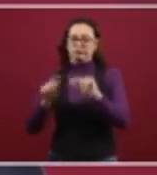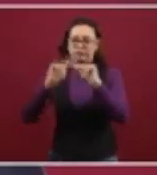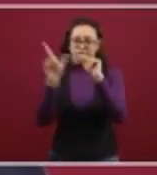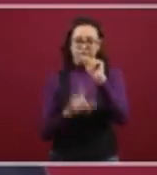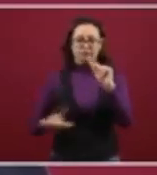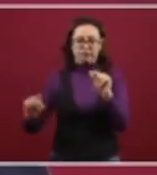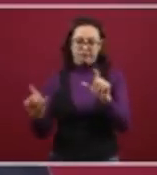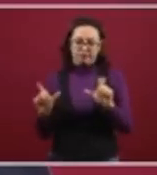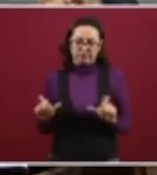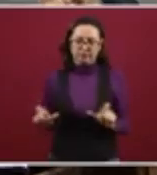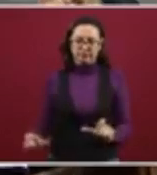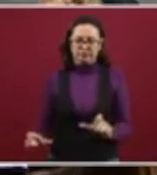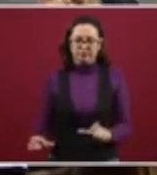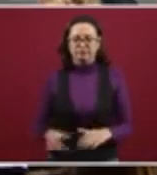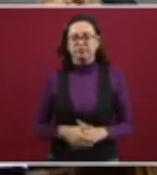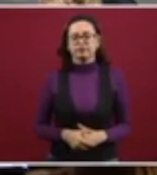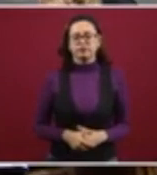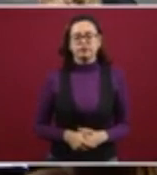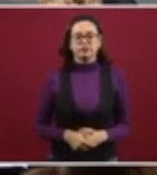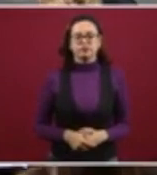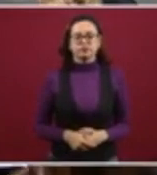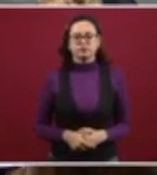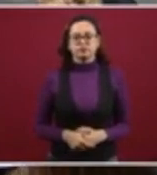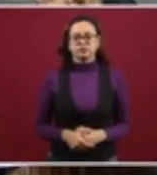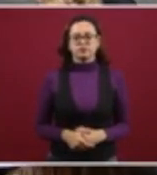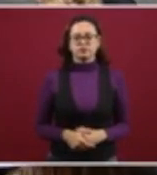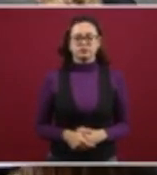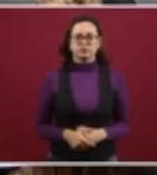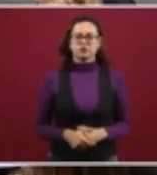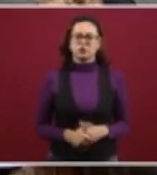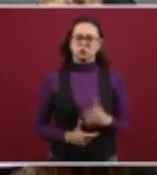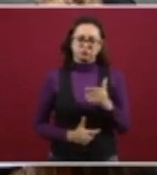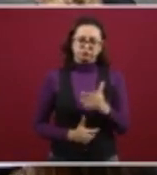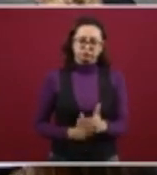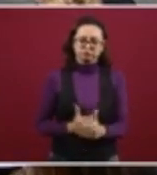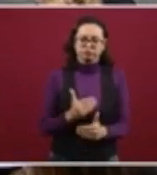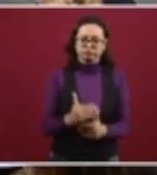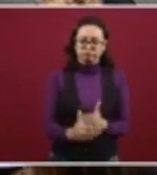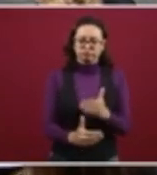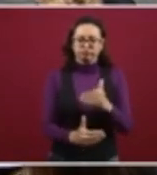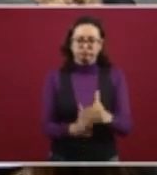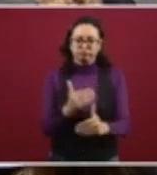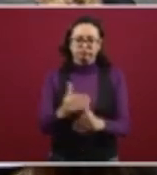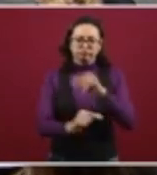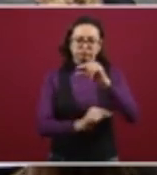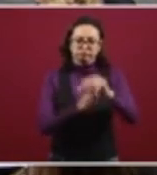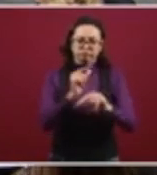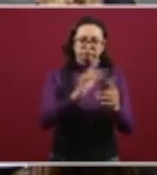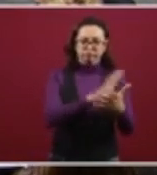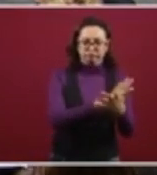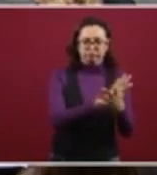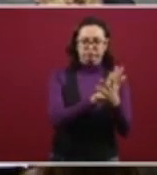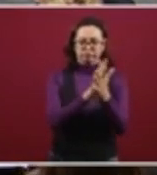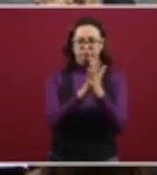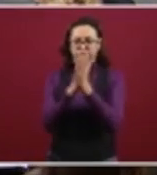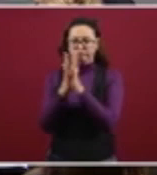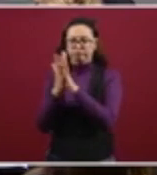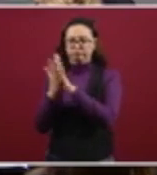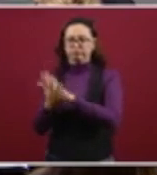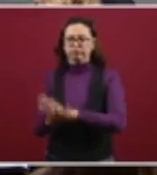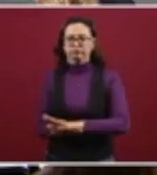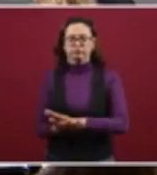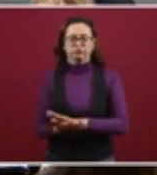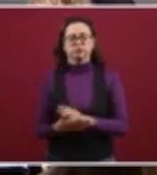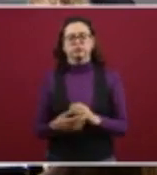guardia. Pero no todo es automático, ¿no? O sea, es que… No, es un proceso porque además se está